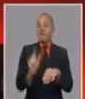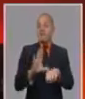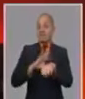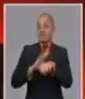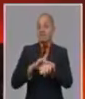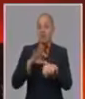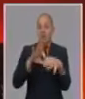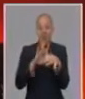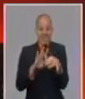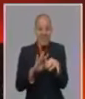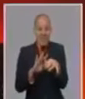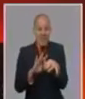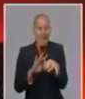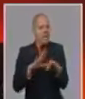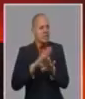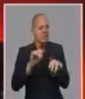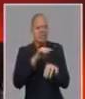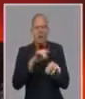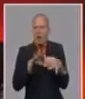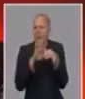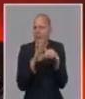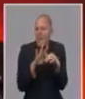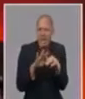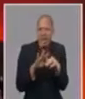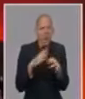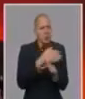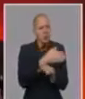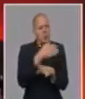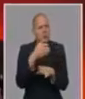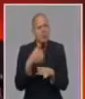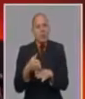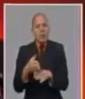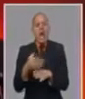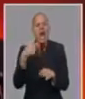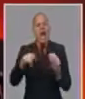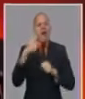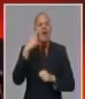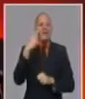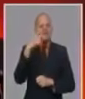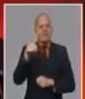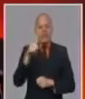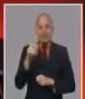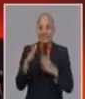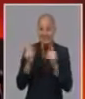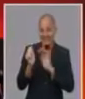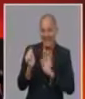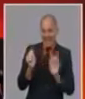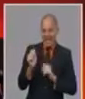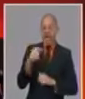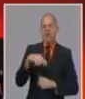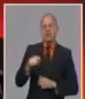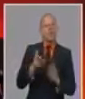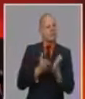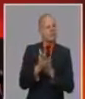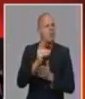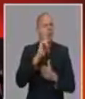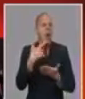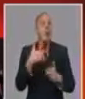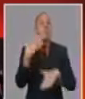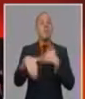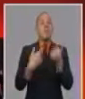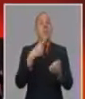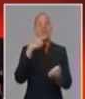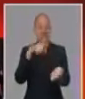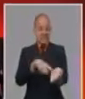lograron curarse de la enfermedad, se han visto también algunas alteraciones de la coagulación y se ha visto que tienen un mayor número